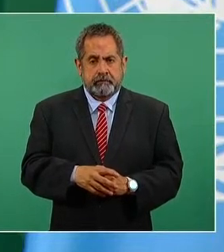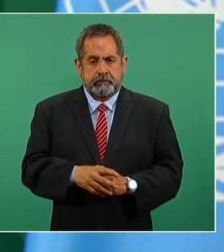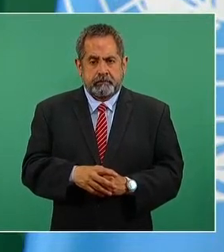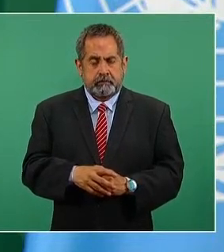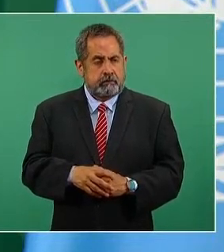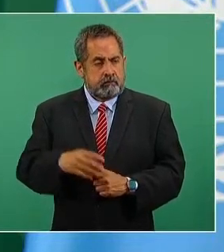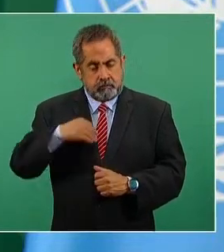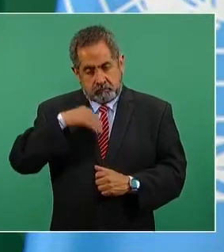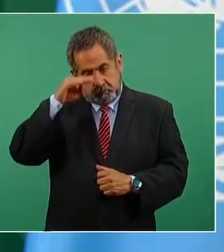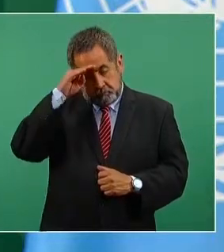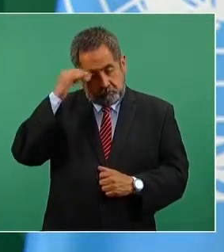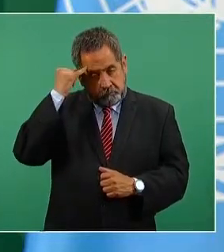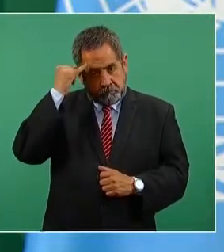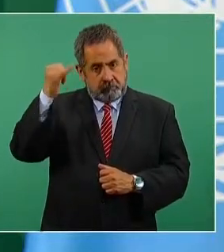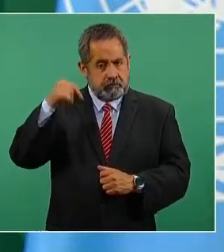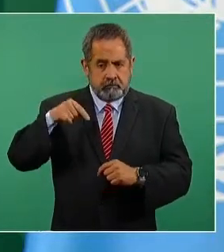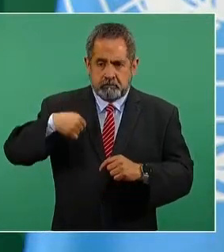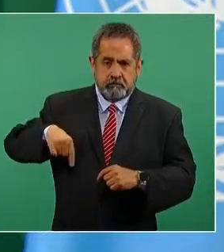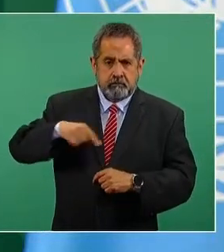cultivando